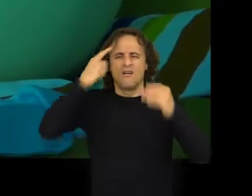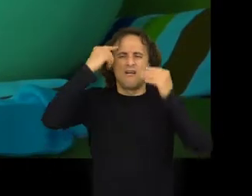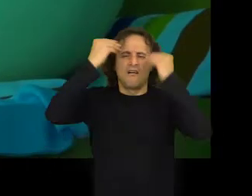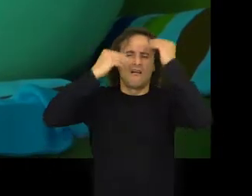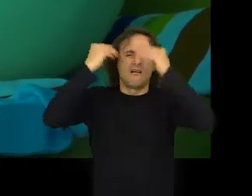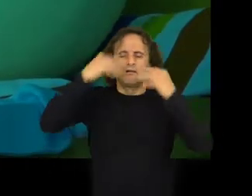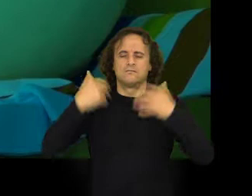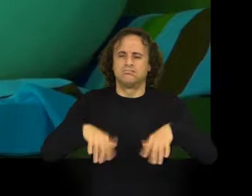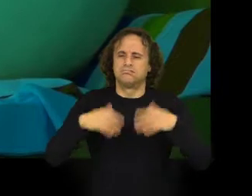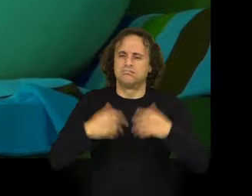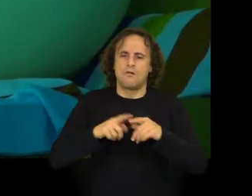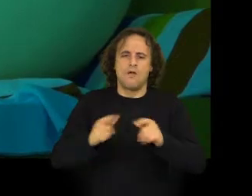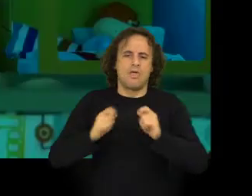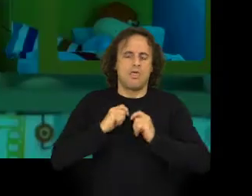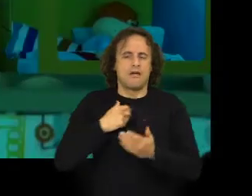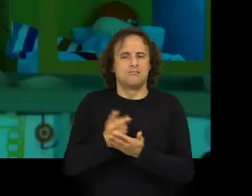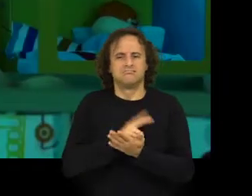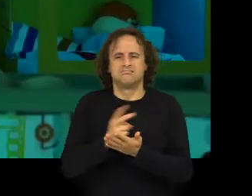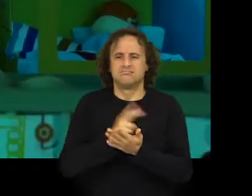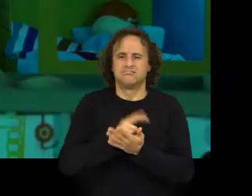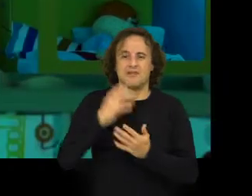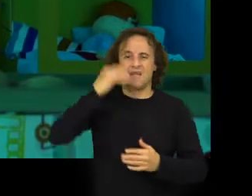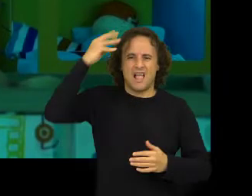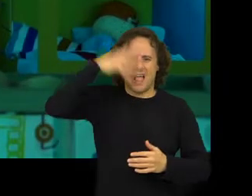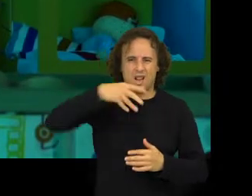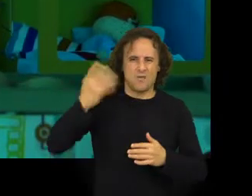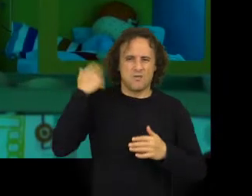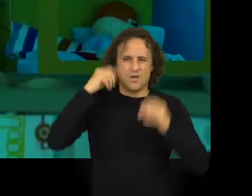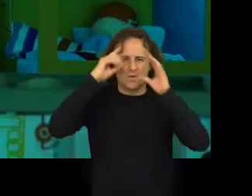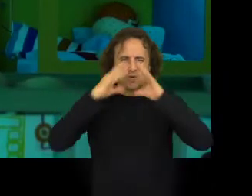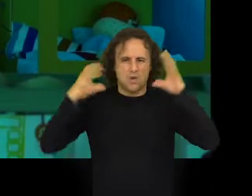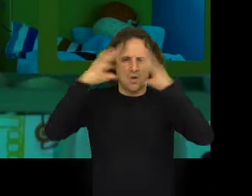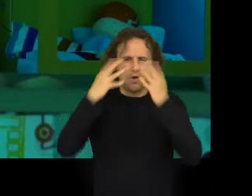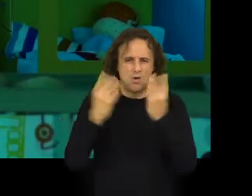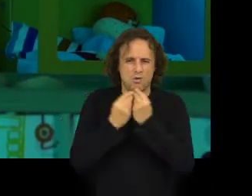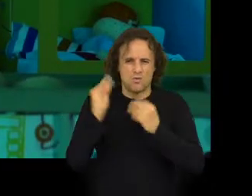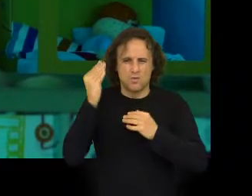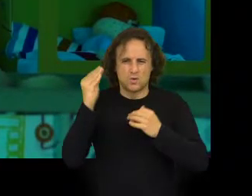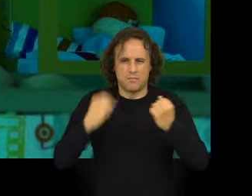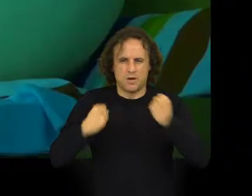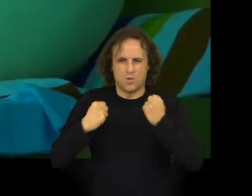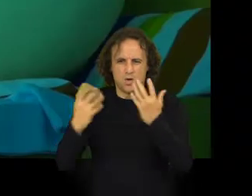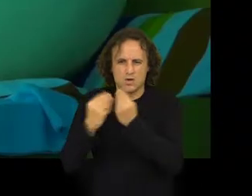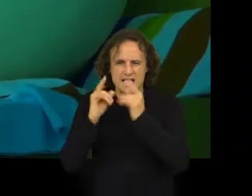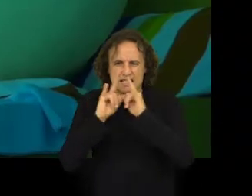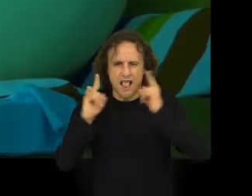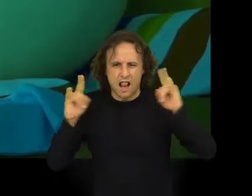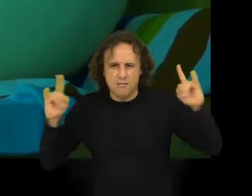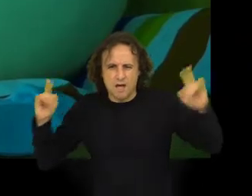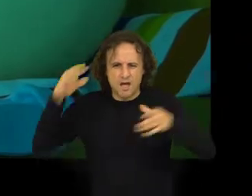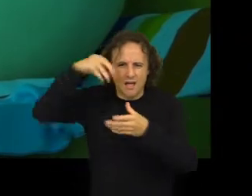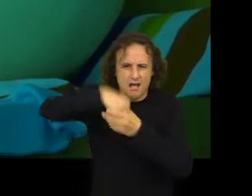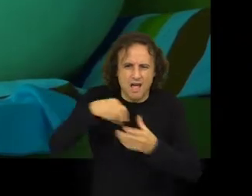Os soños son pesadísimos. Carlos soñou que ía a selva con supermúsculos, e que